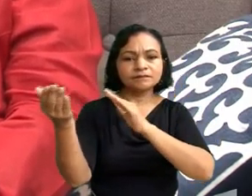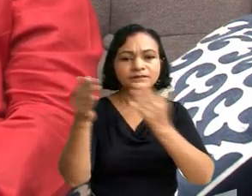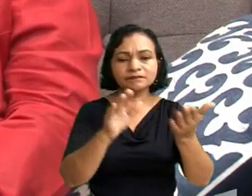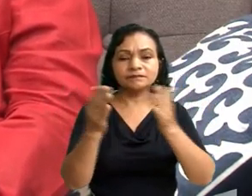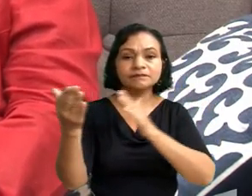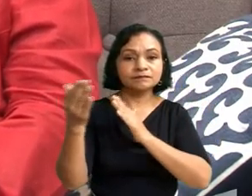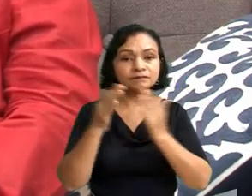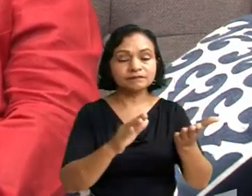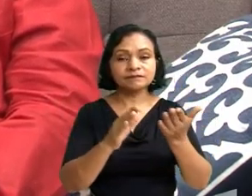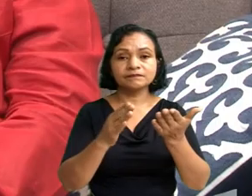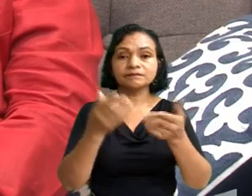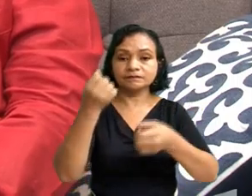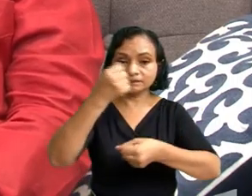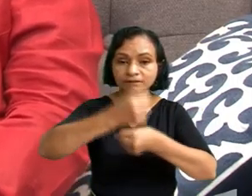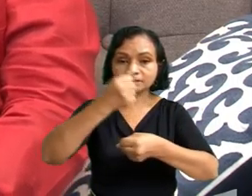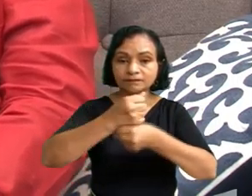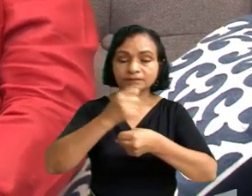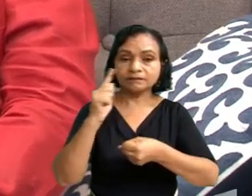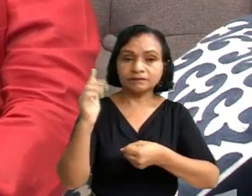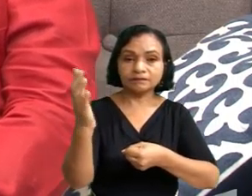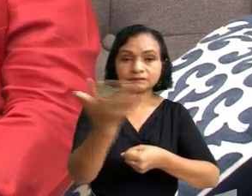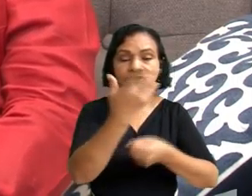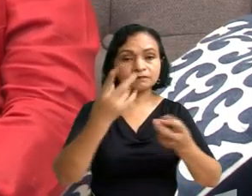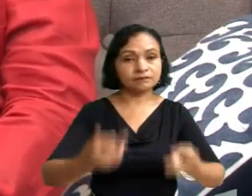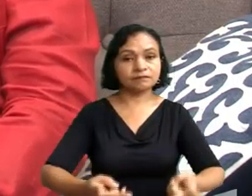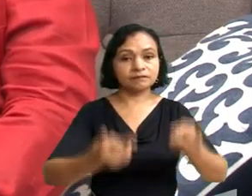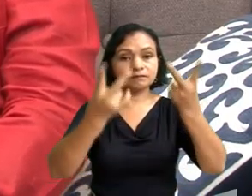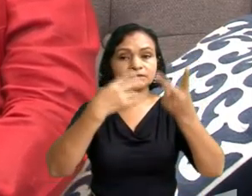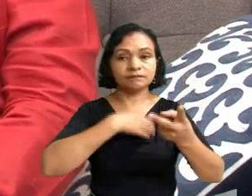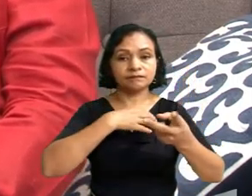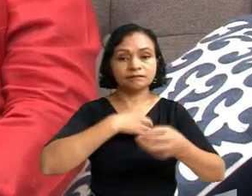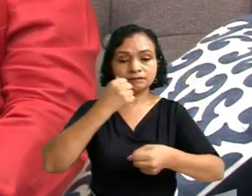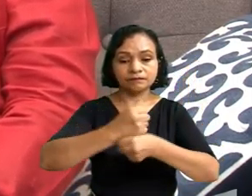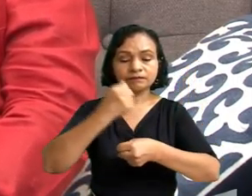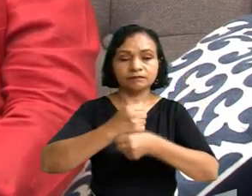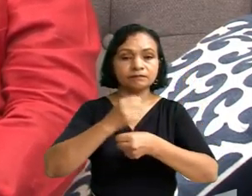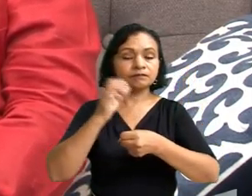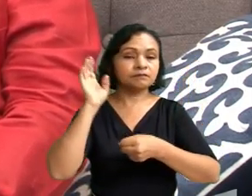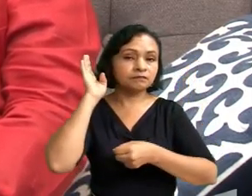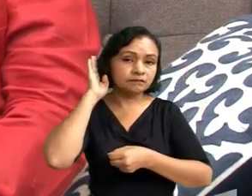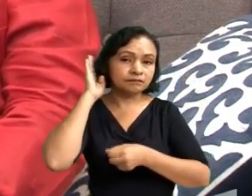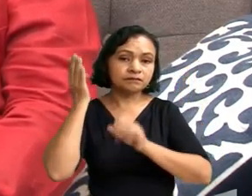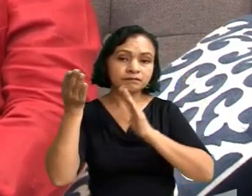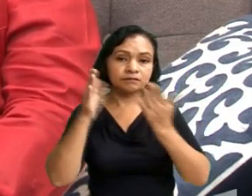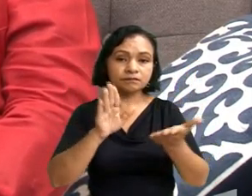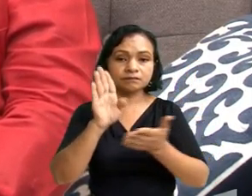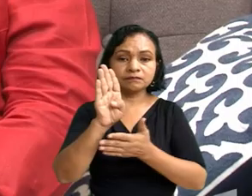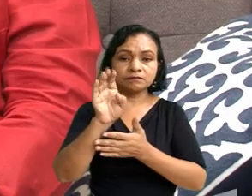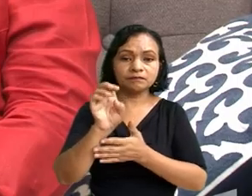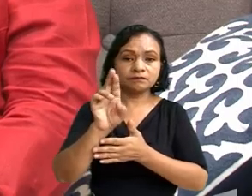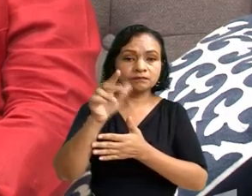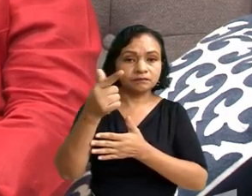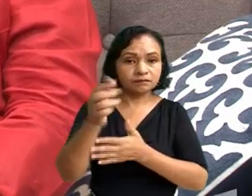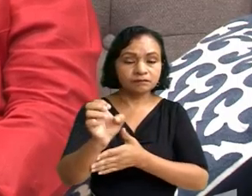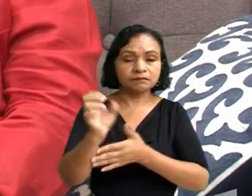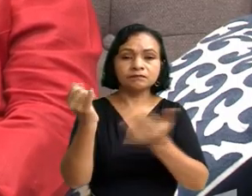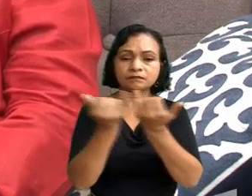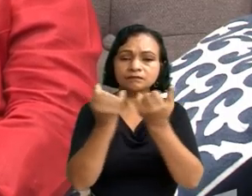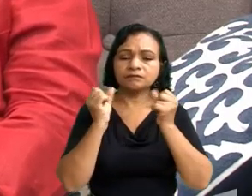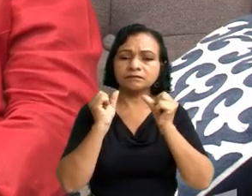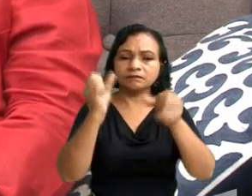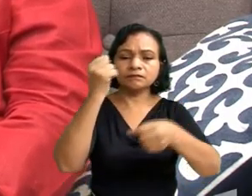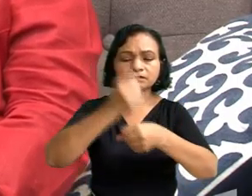por eso trabajó toda su vida la cubana de borde y por eso vamos a